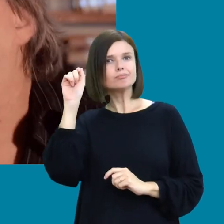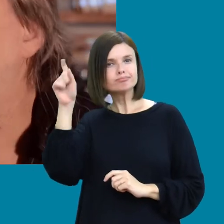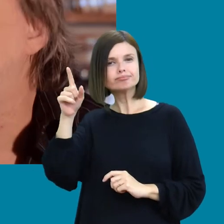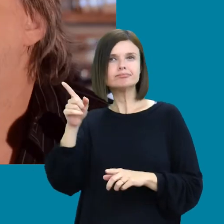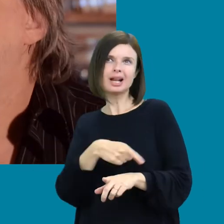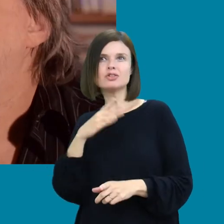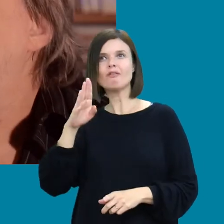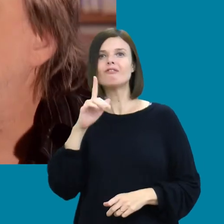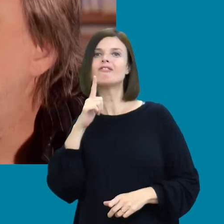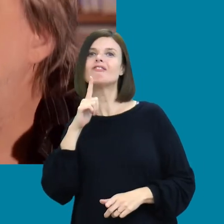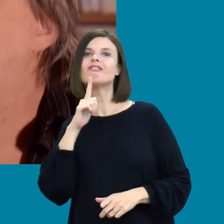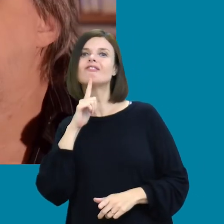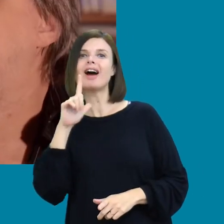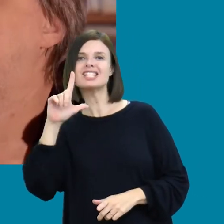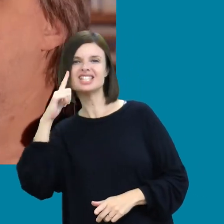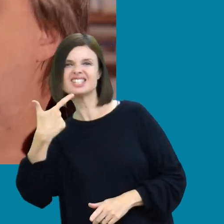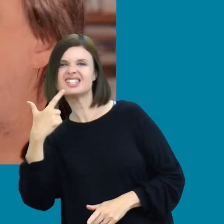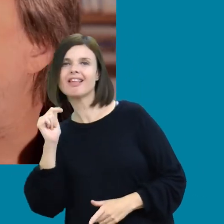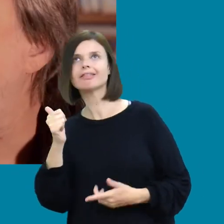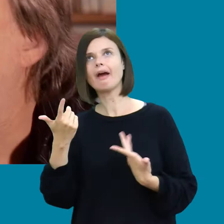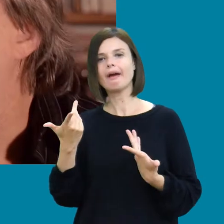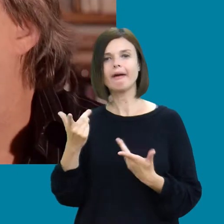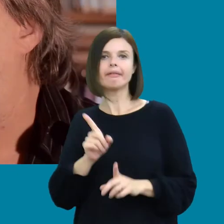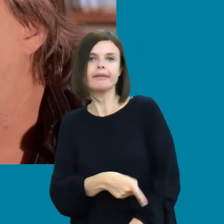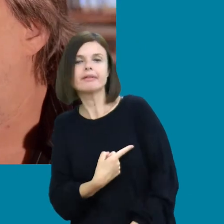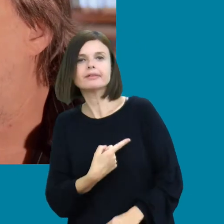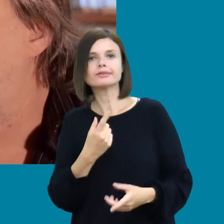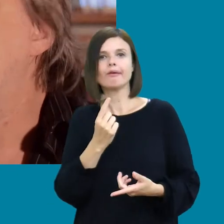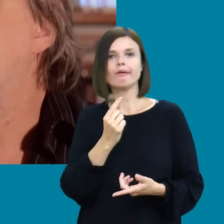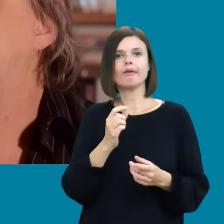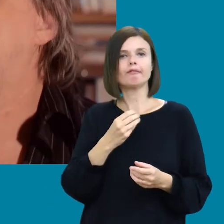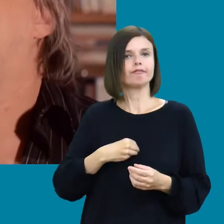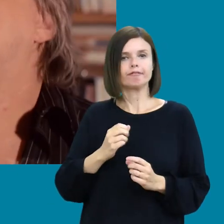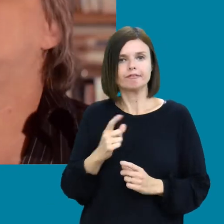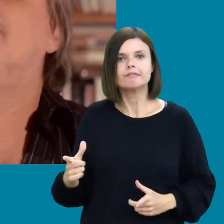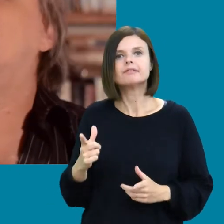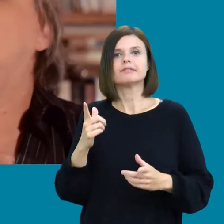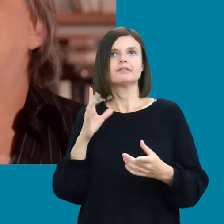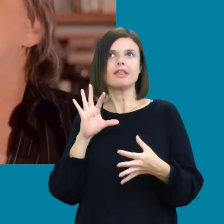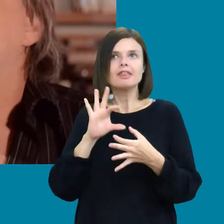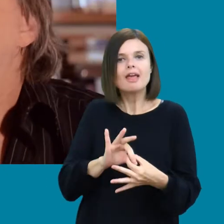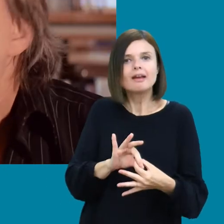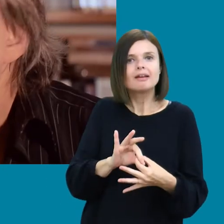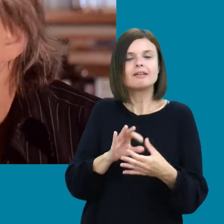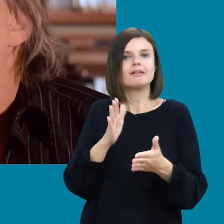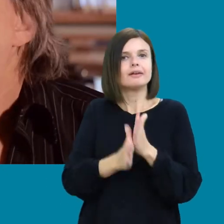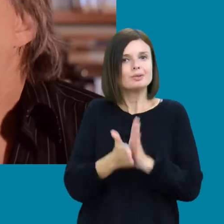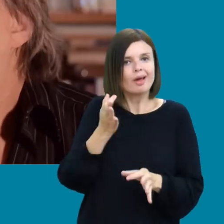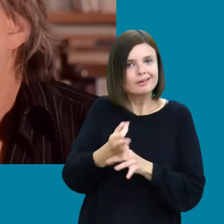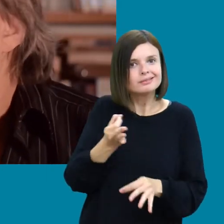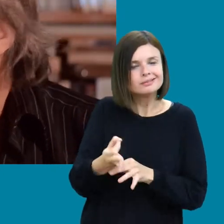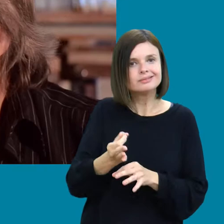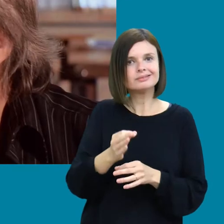una tradición laicista que tiene que ver con la gratuidad de la enseñanza. En México